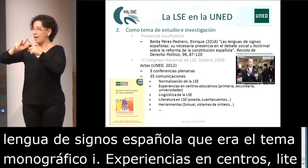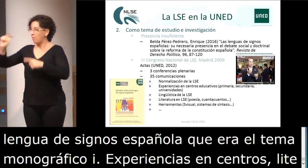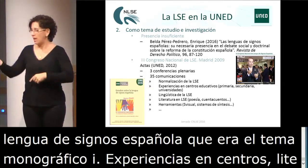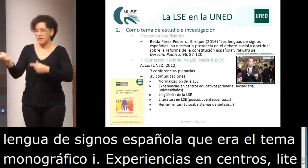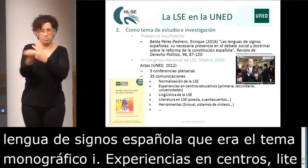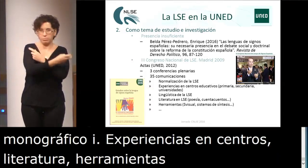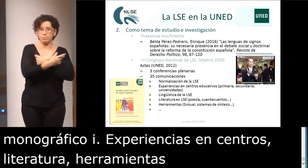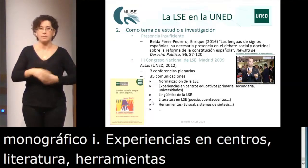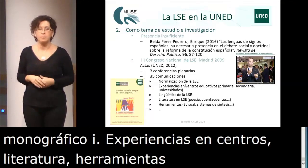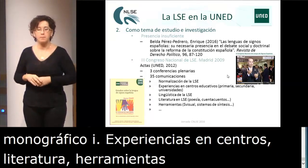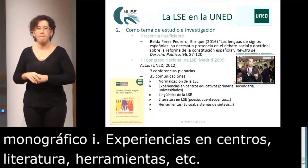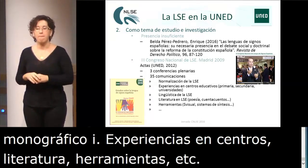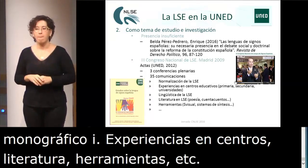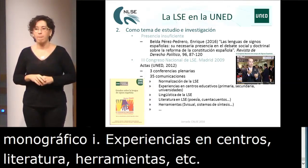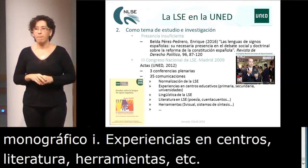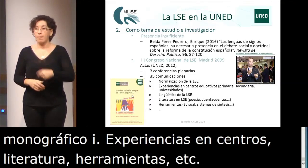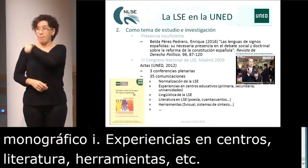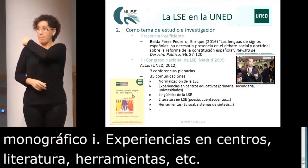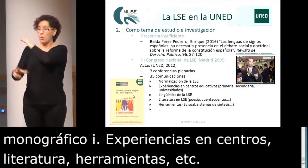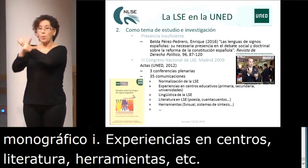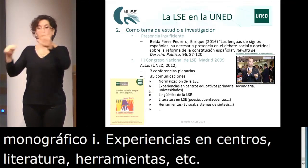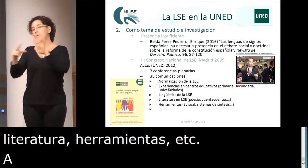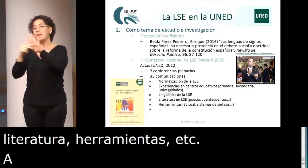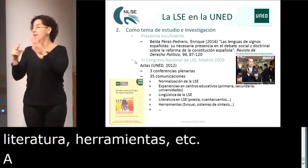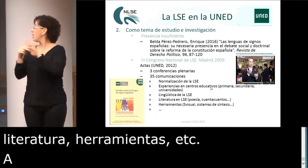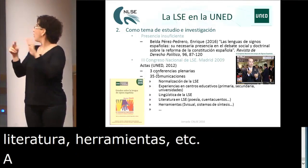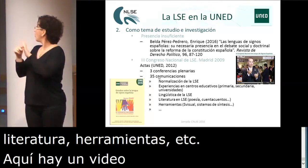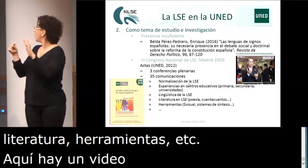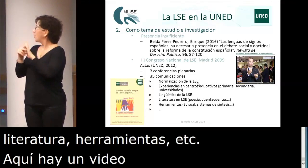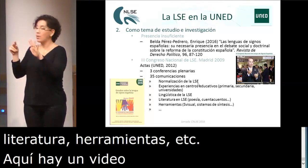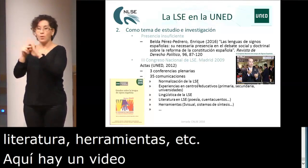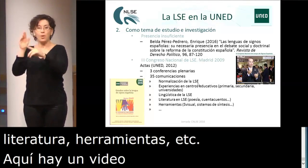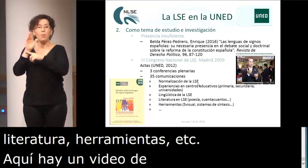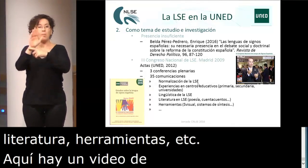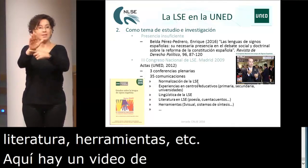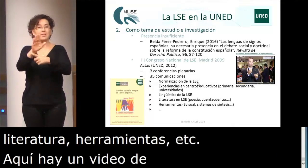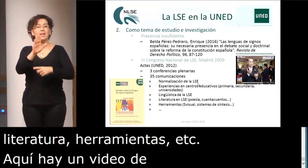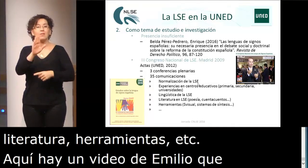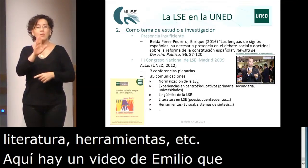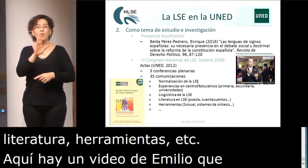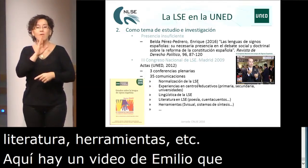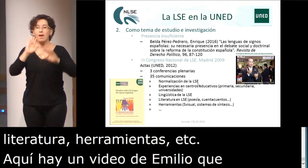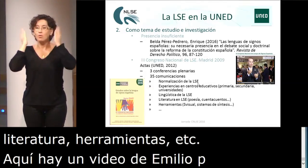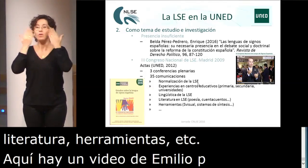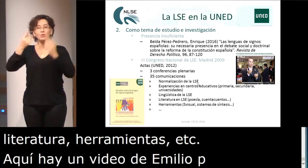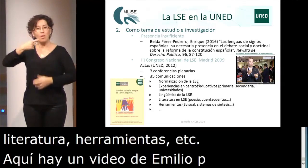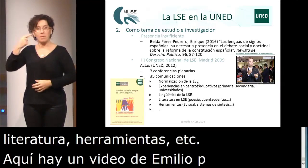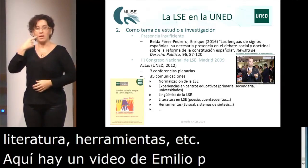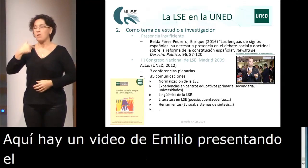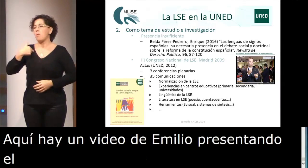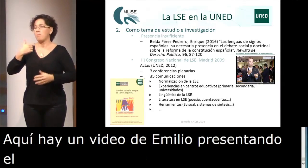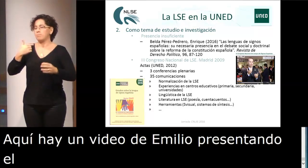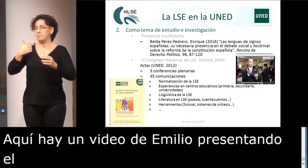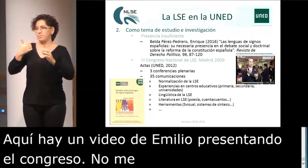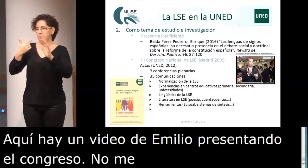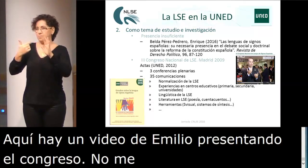etcétera. Aquí hay un vídeo de Emilio que presentando el Congreso, no me voy a entretener,